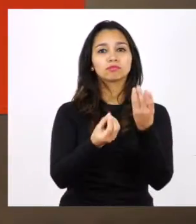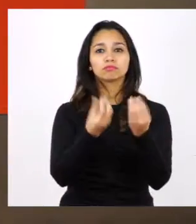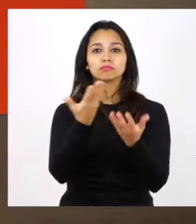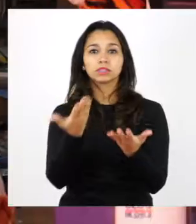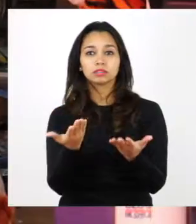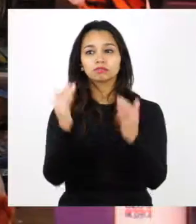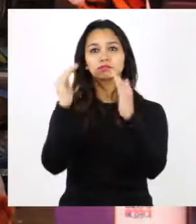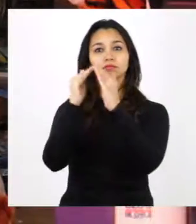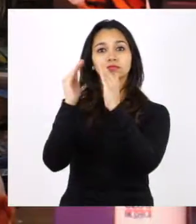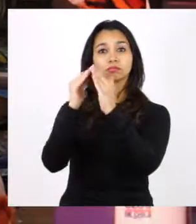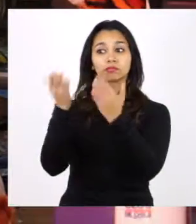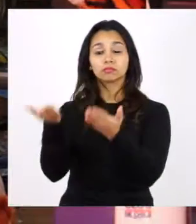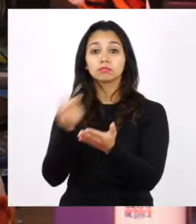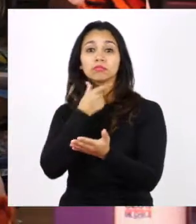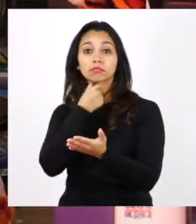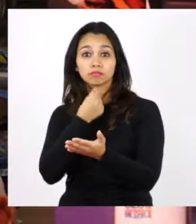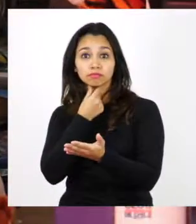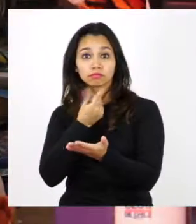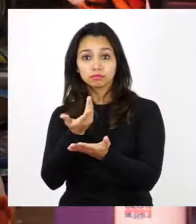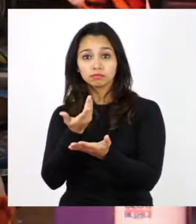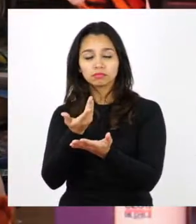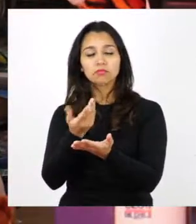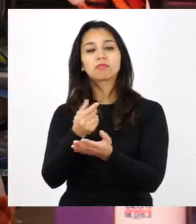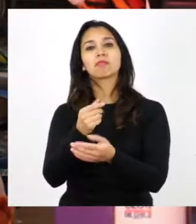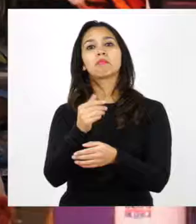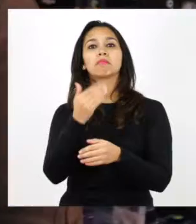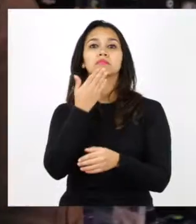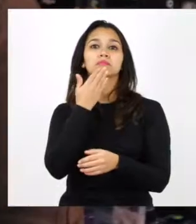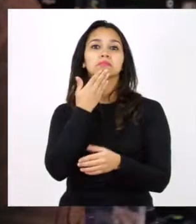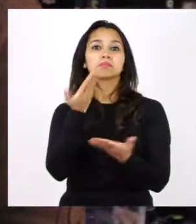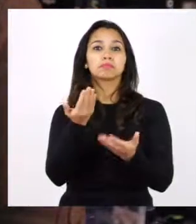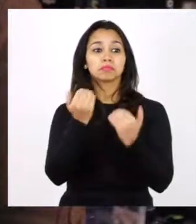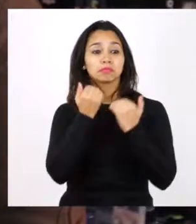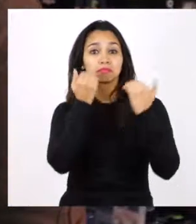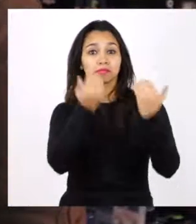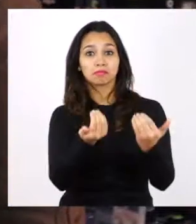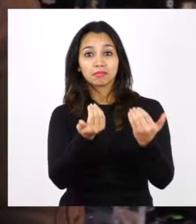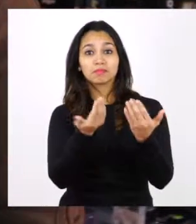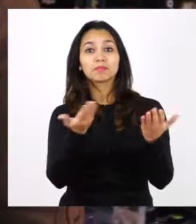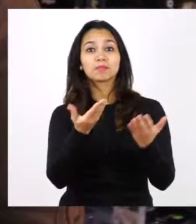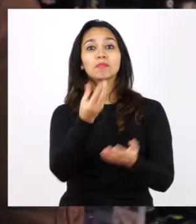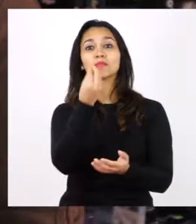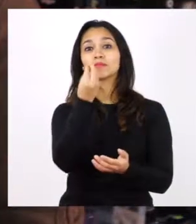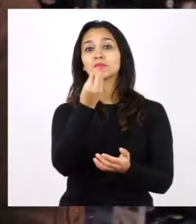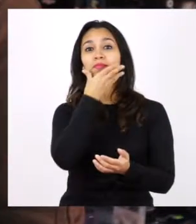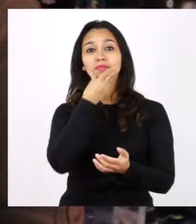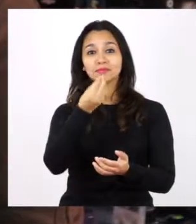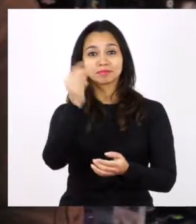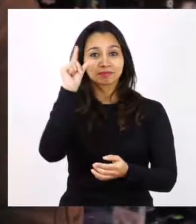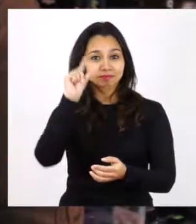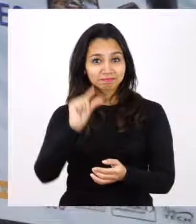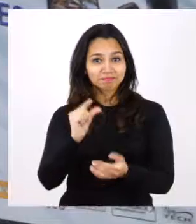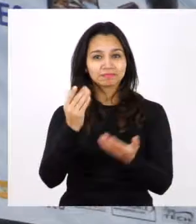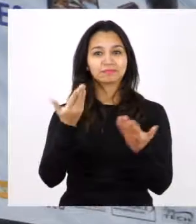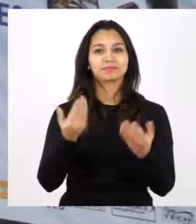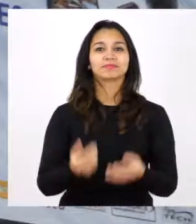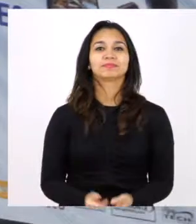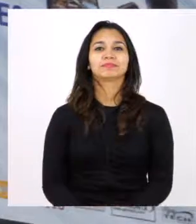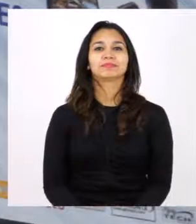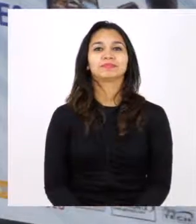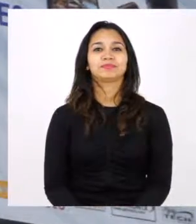cocina, cosas para su casa, cuando necesitan un regalo, como se llama, a las 3B. Bueno, bonito y barato.